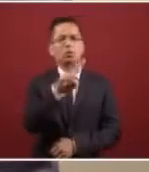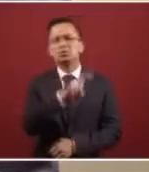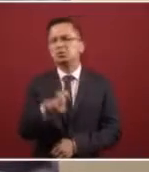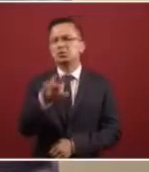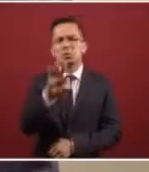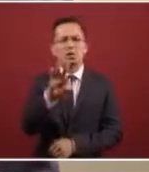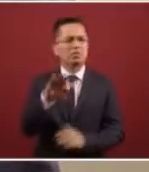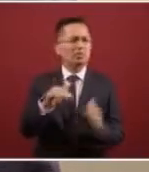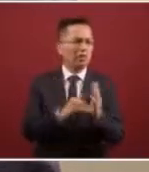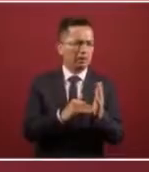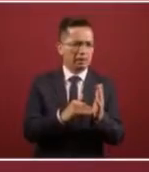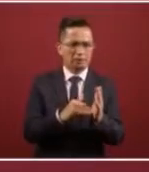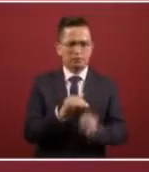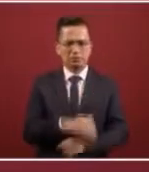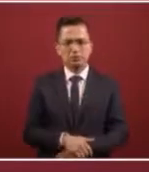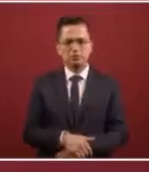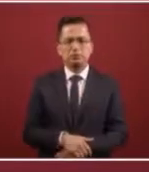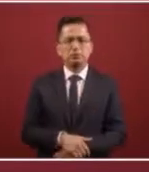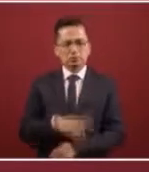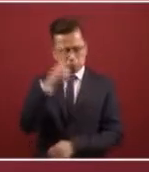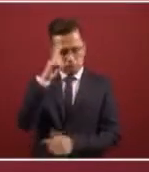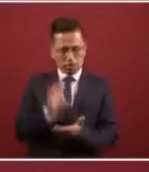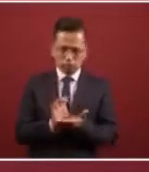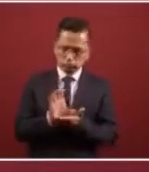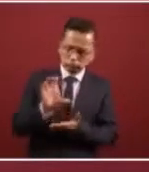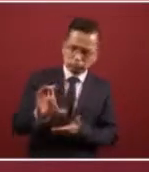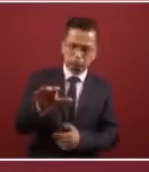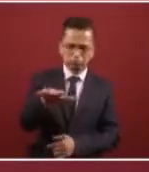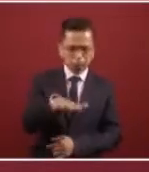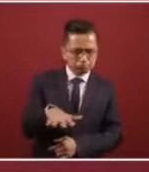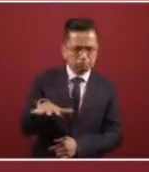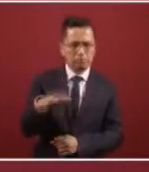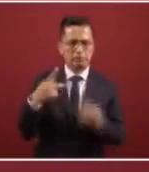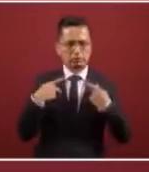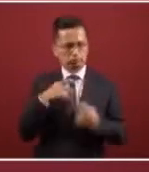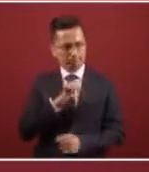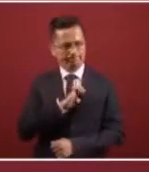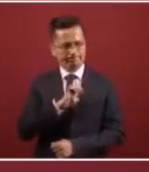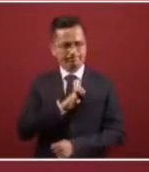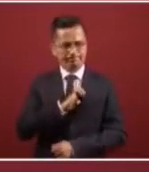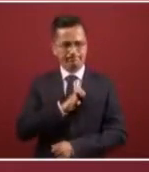240,000 para entrenadoras y entrenadores.